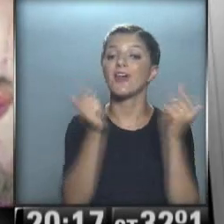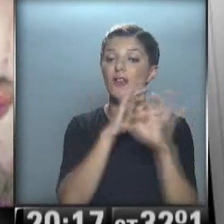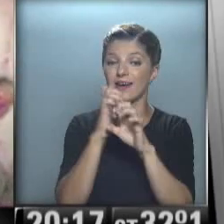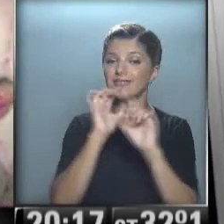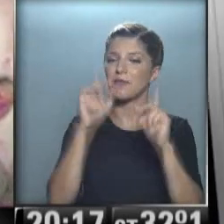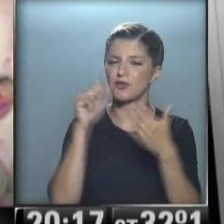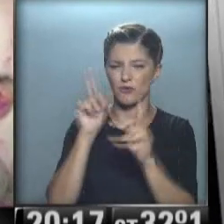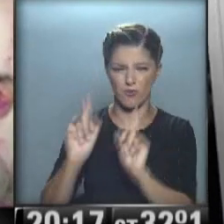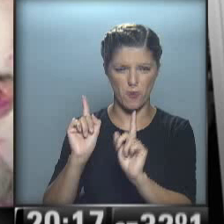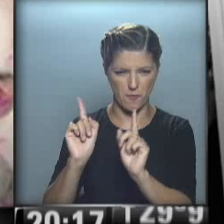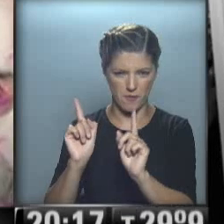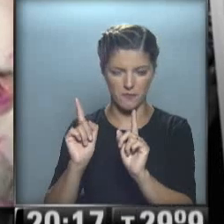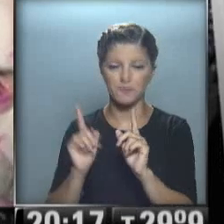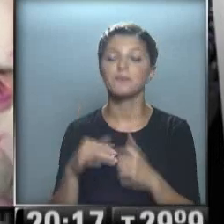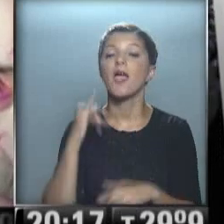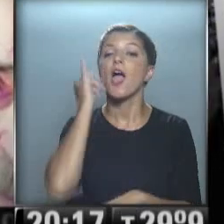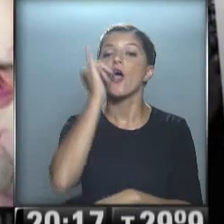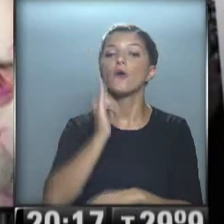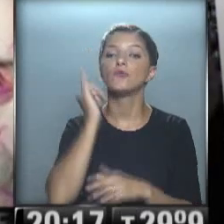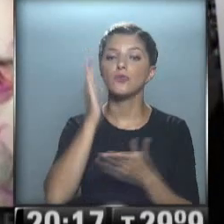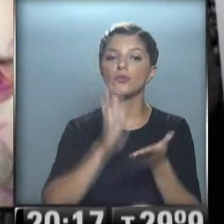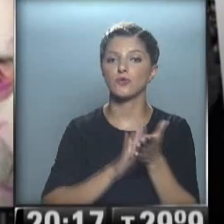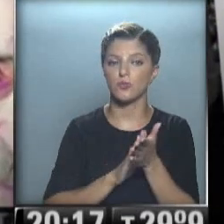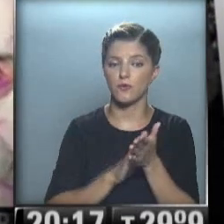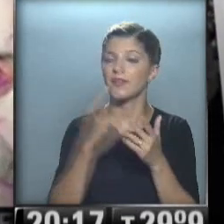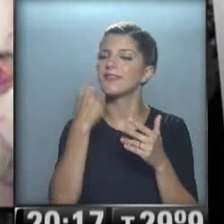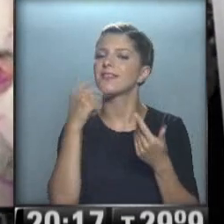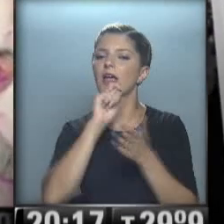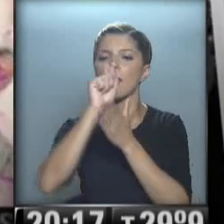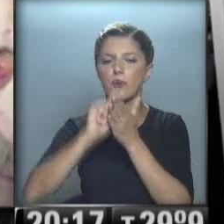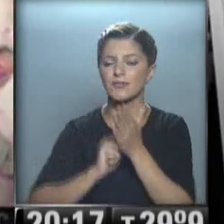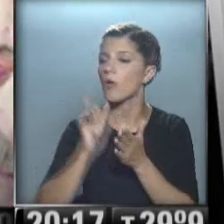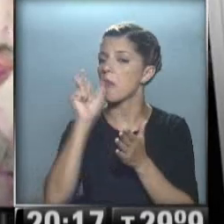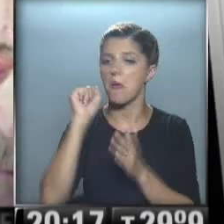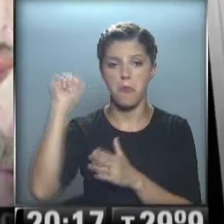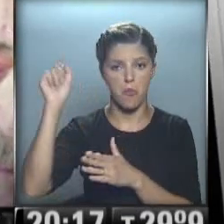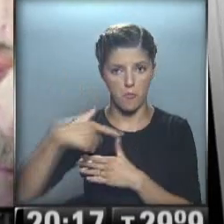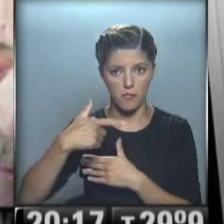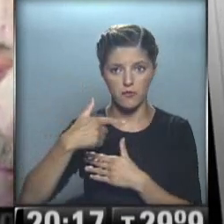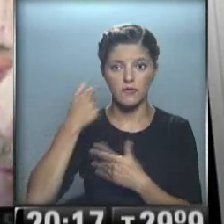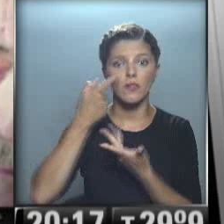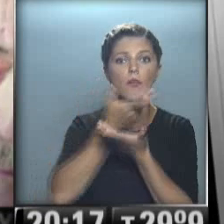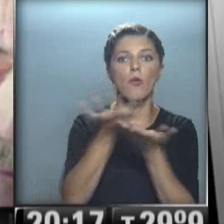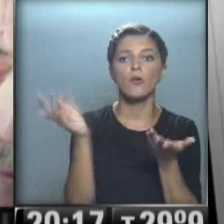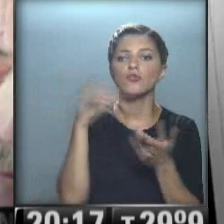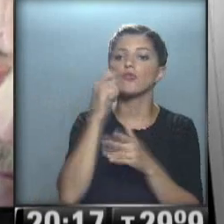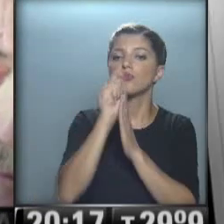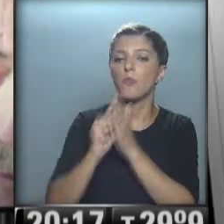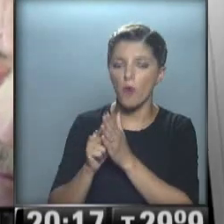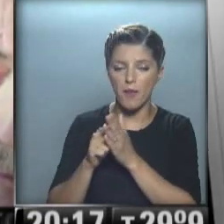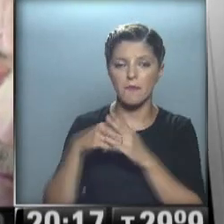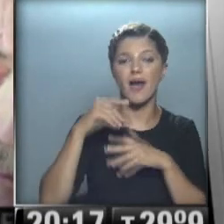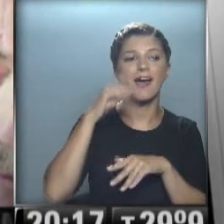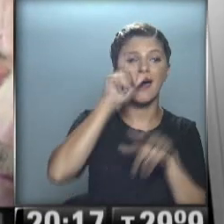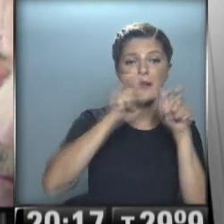editorial remarcó supo hacer alta poesía con palabras comunes incorporó con maestría a sus poemas el lenguaje